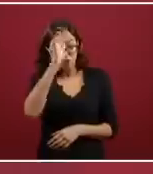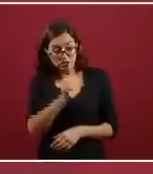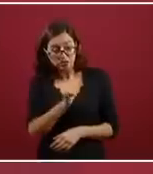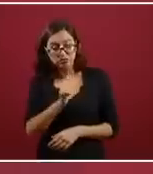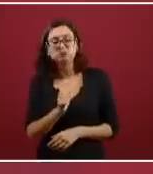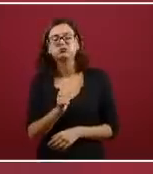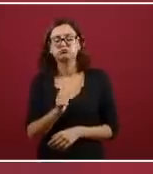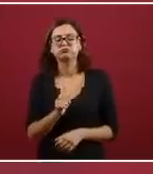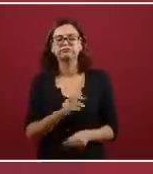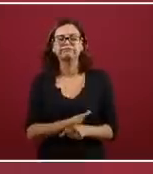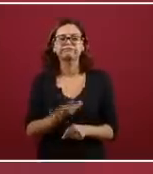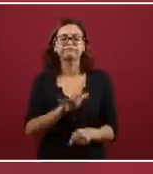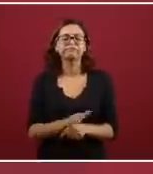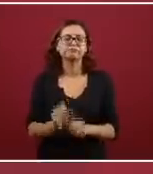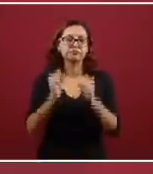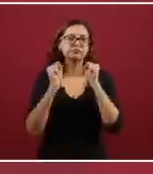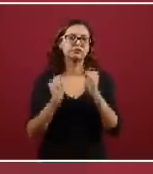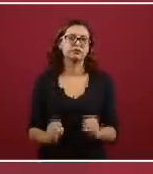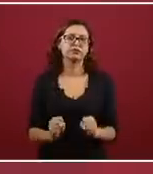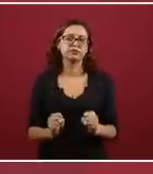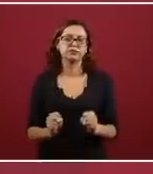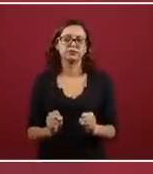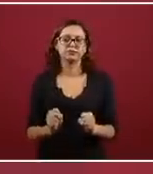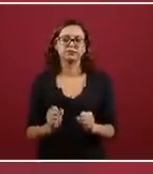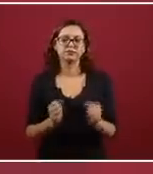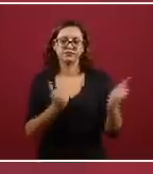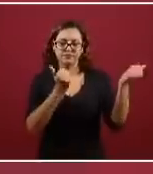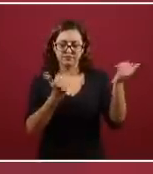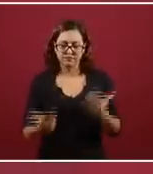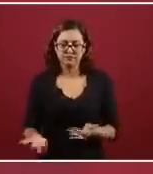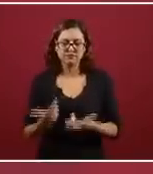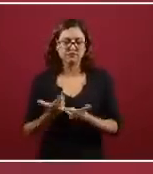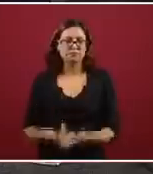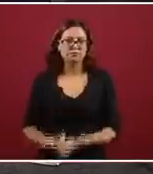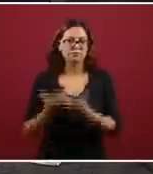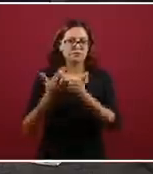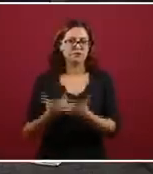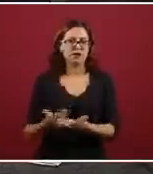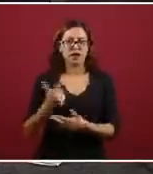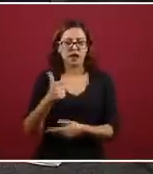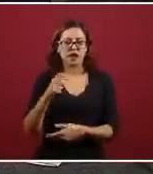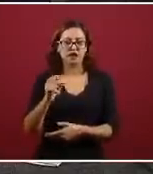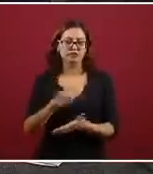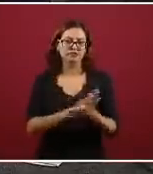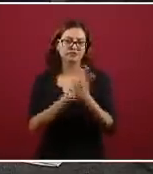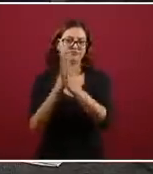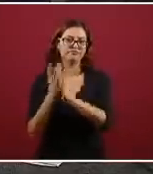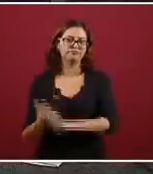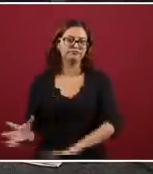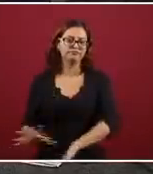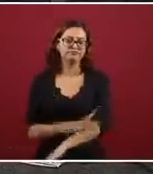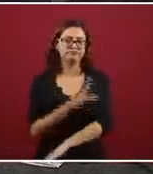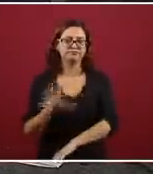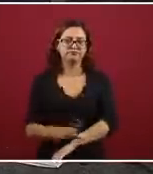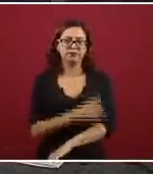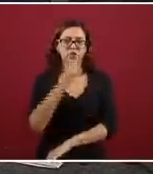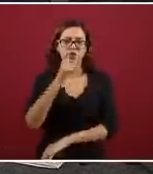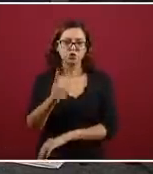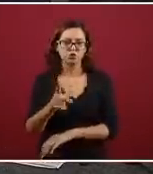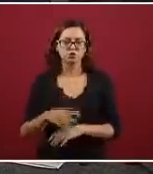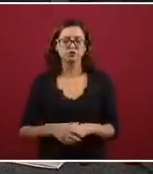gas. ¿Qué significa tener energía eléctrica, entre otras